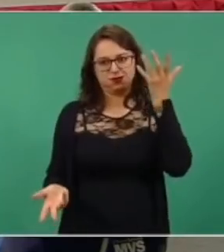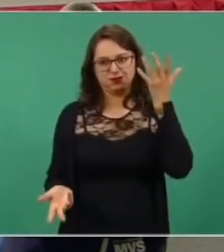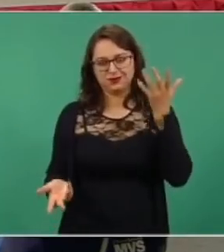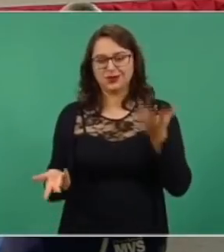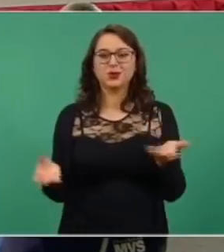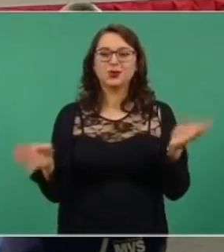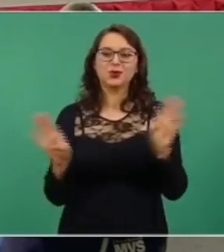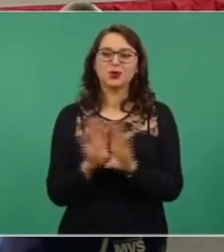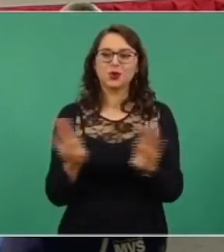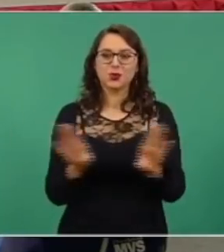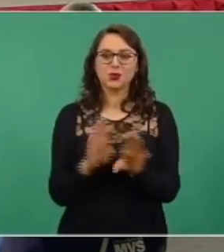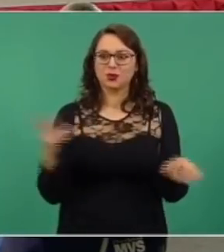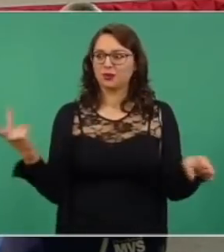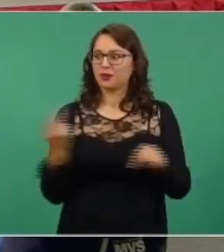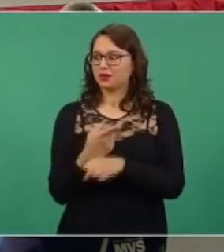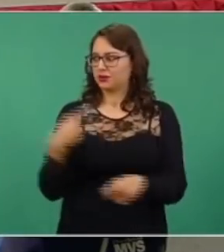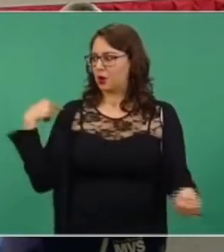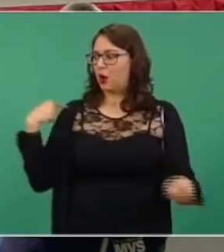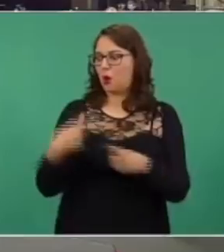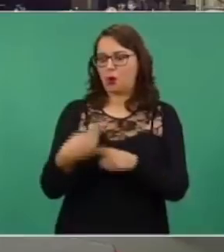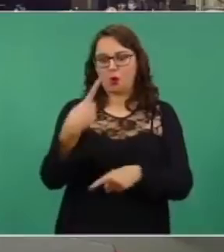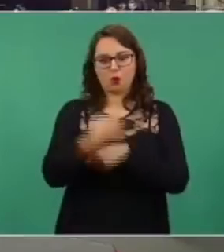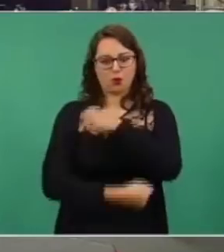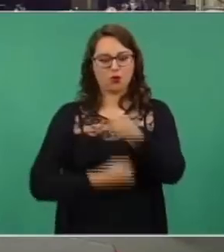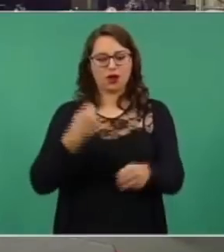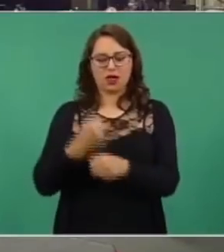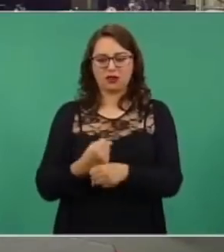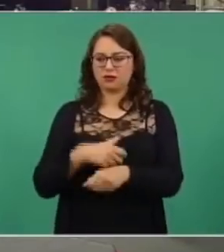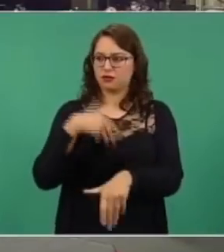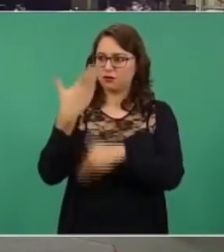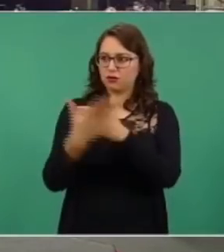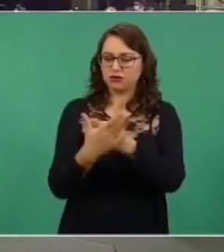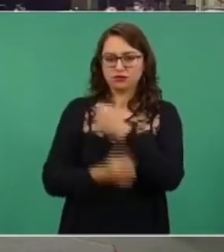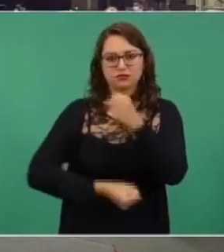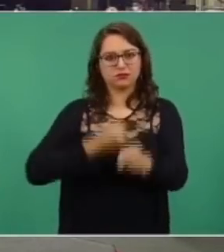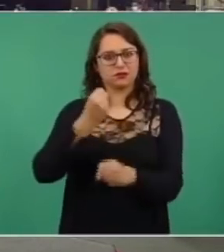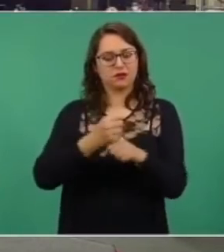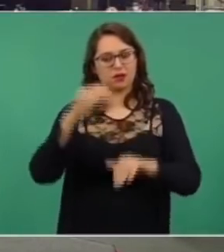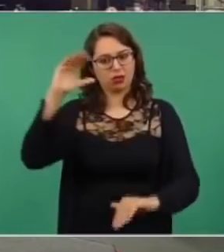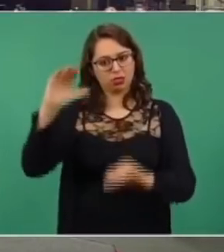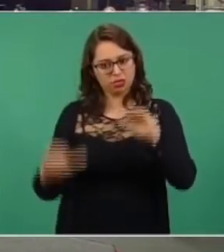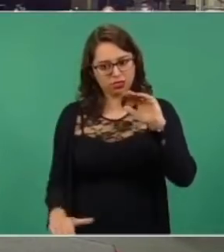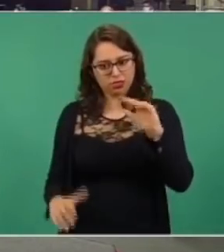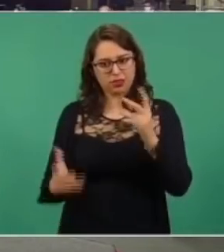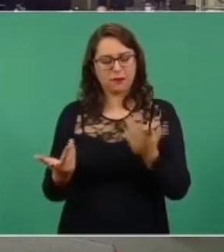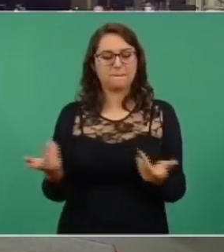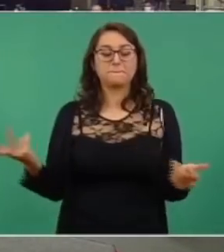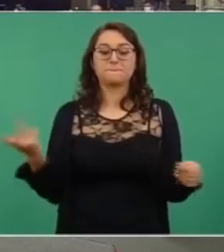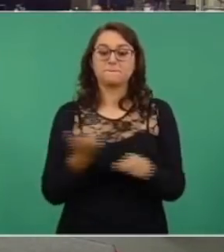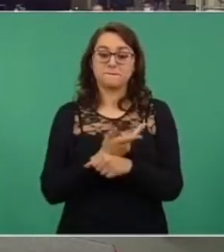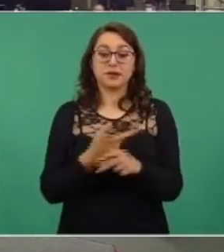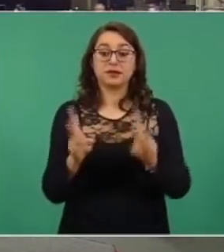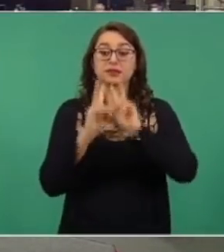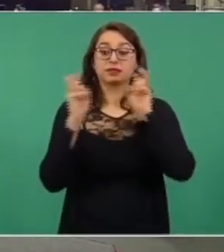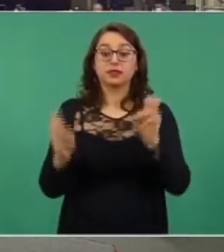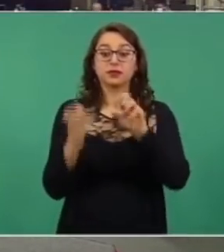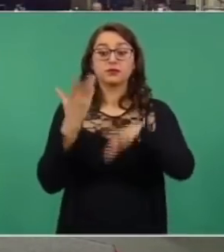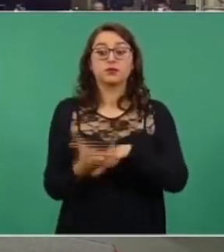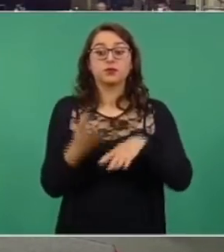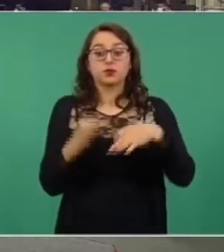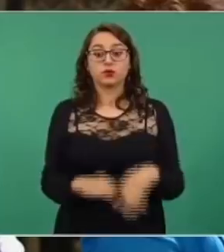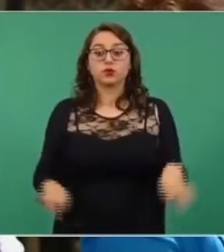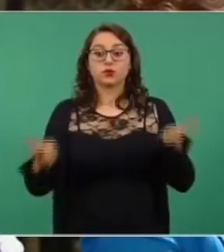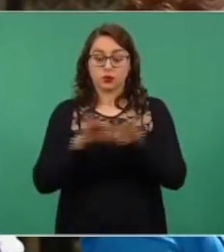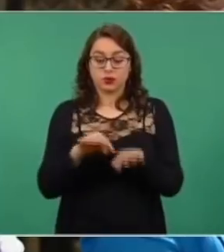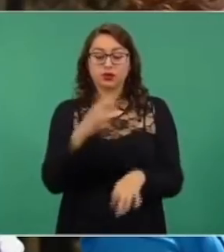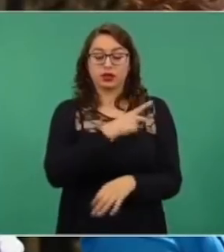con la cifra que se está utilizando, y me parece que son temas muy importantes que se